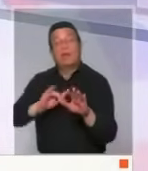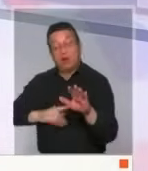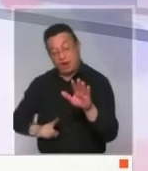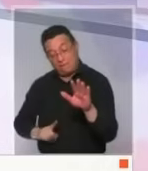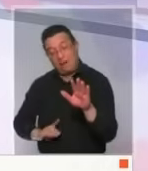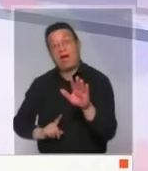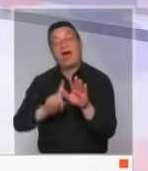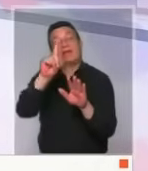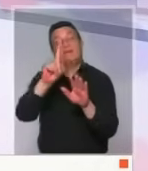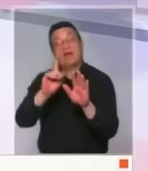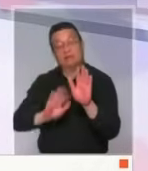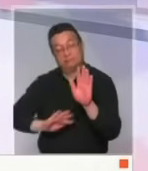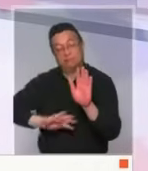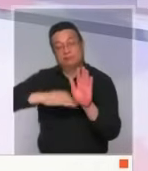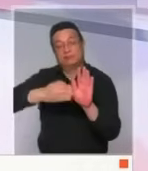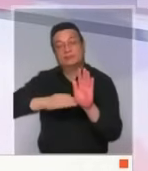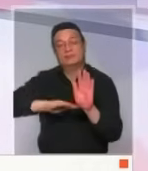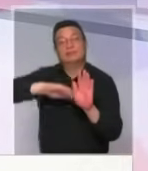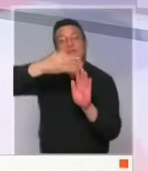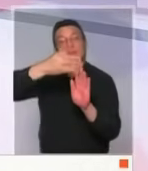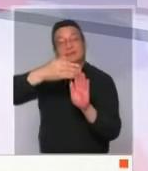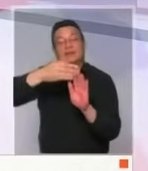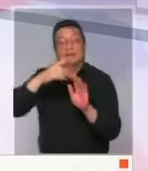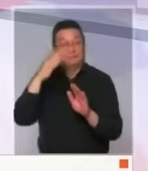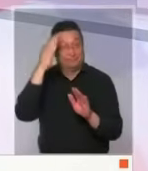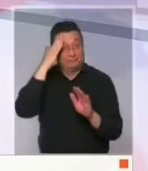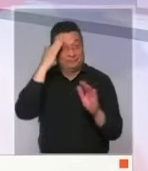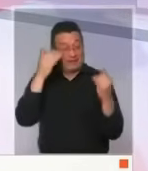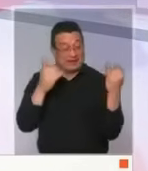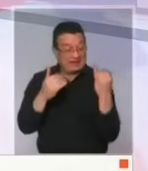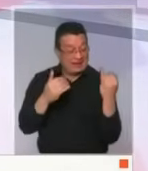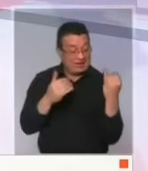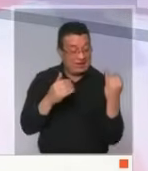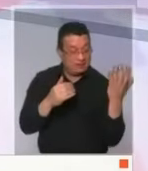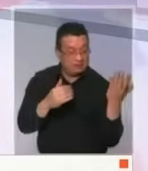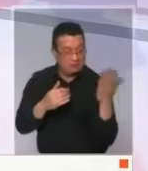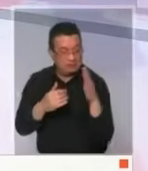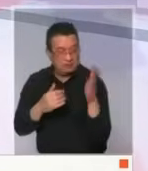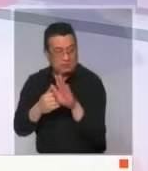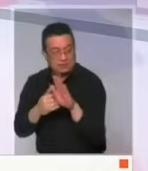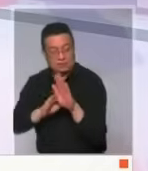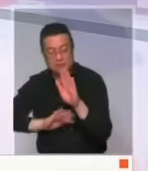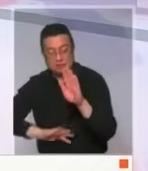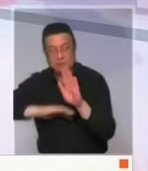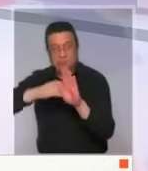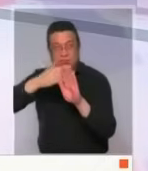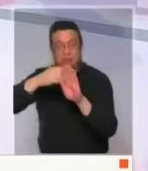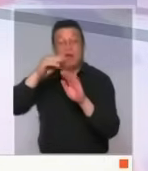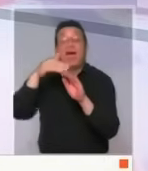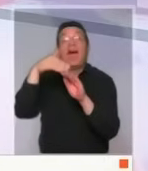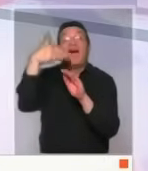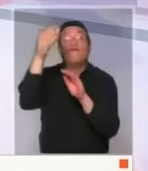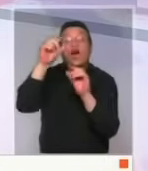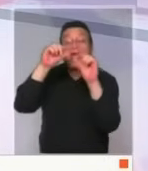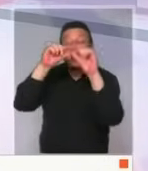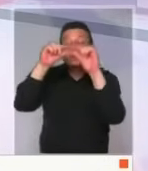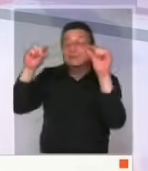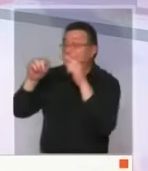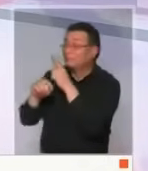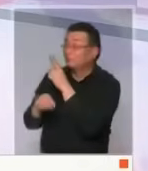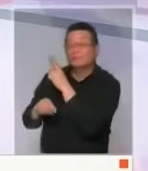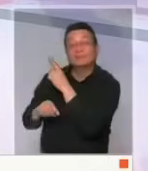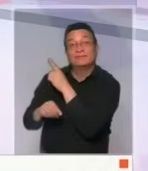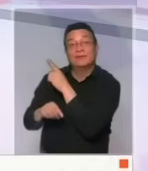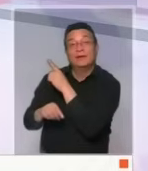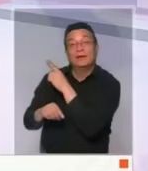es de izquierda a derecha y luego de abajo hacia arriba qué tiene que quedar fuera del voto para que usted luego lo